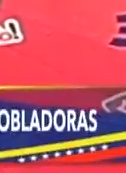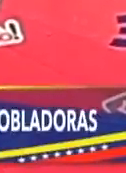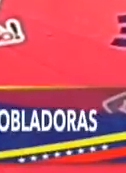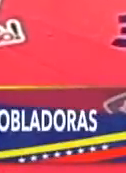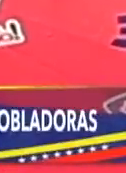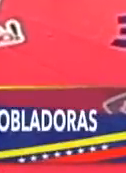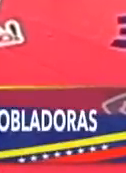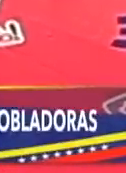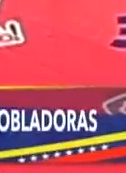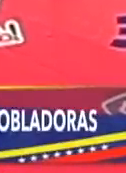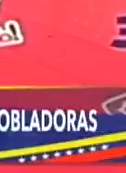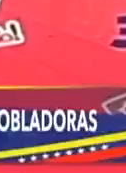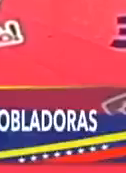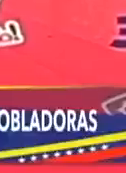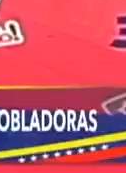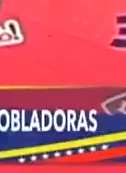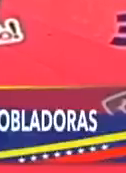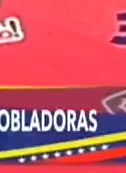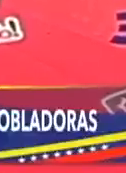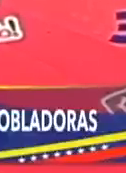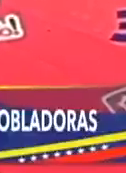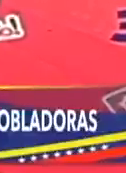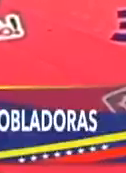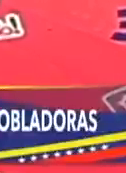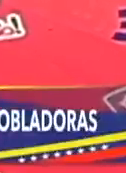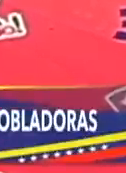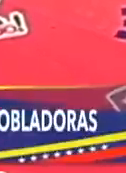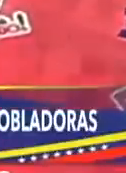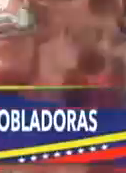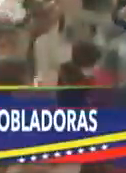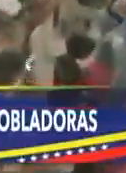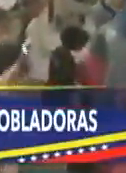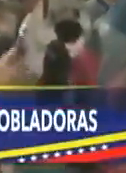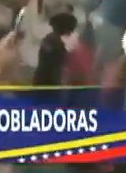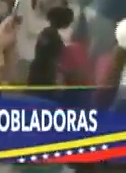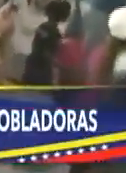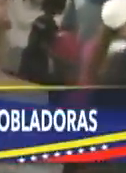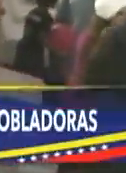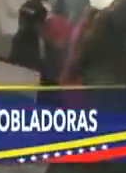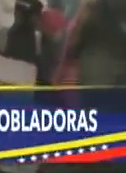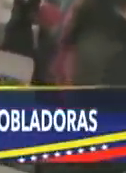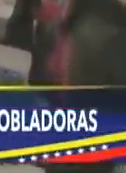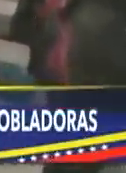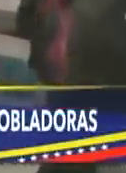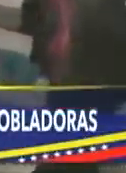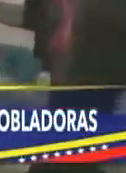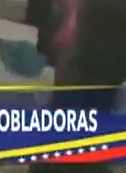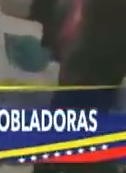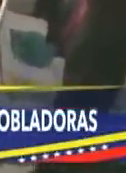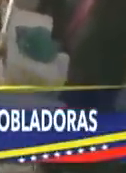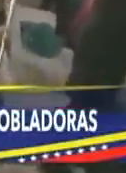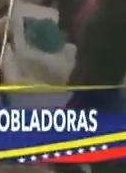durante el espacio público también en el movimiento de pobladores y pobladoras tienen